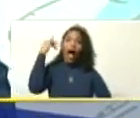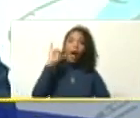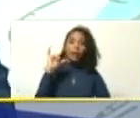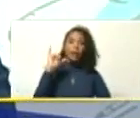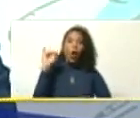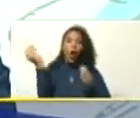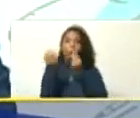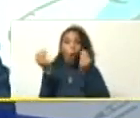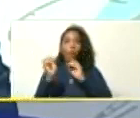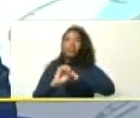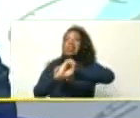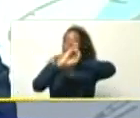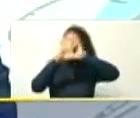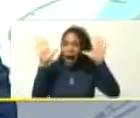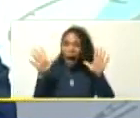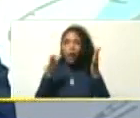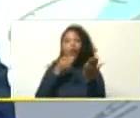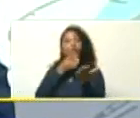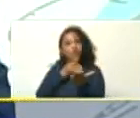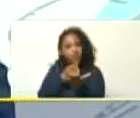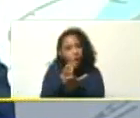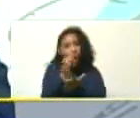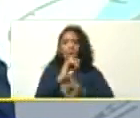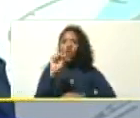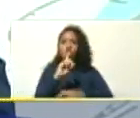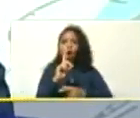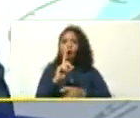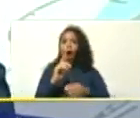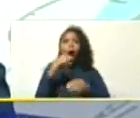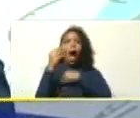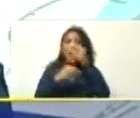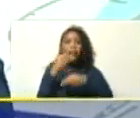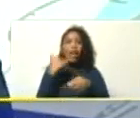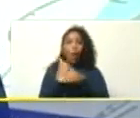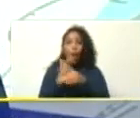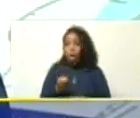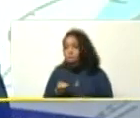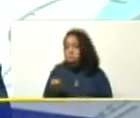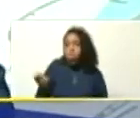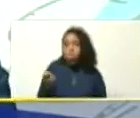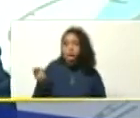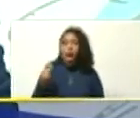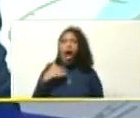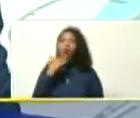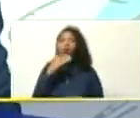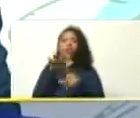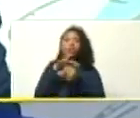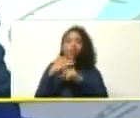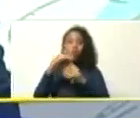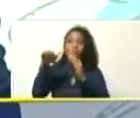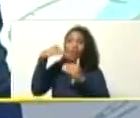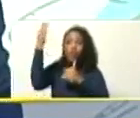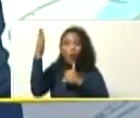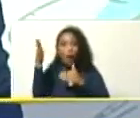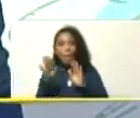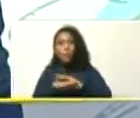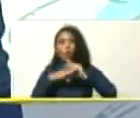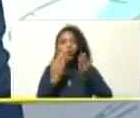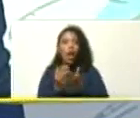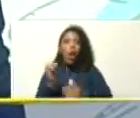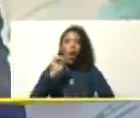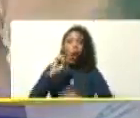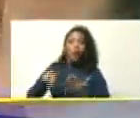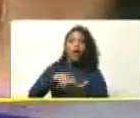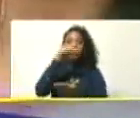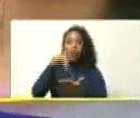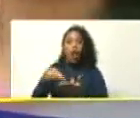posiciones claras y firmes y no se deje manipular jamás por ninguna circunstancia, sea mundial o sea